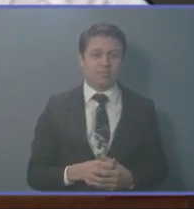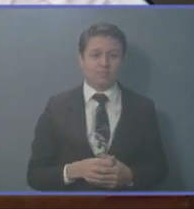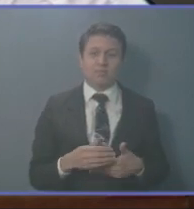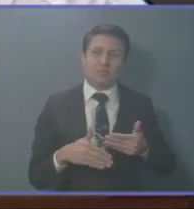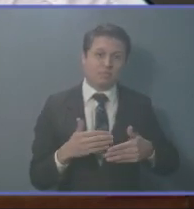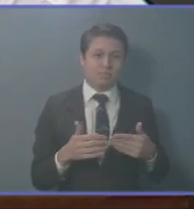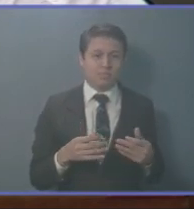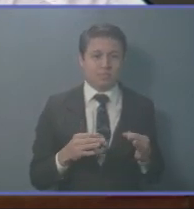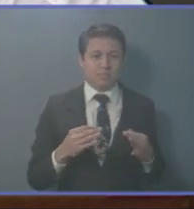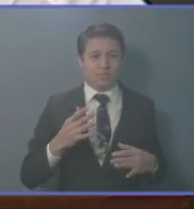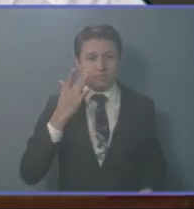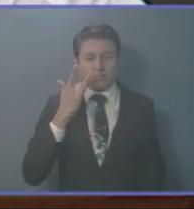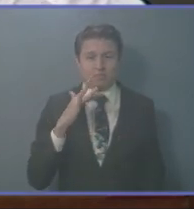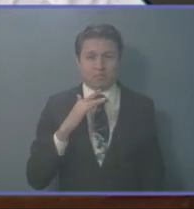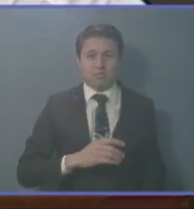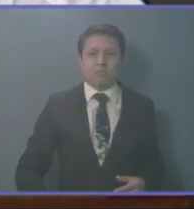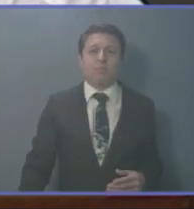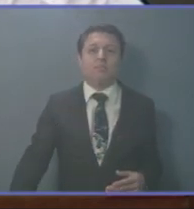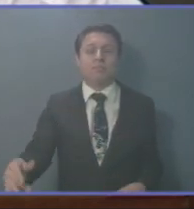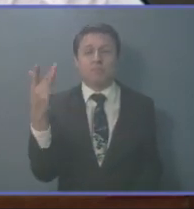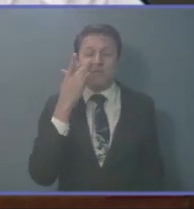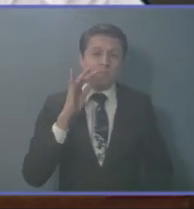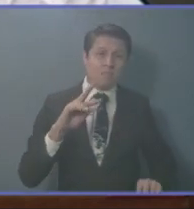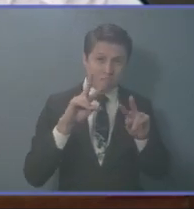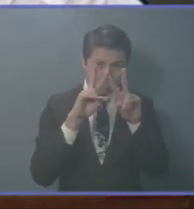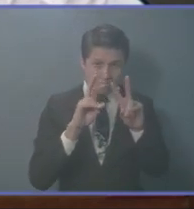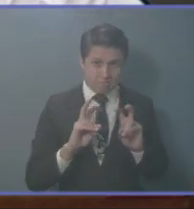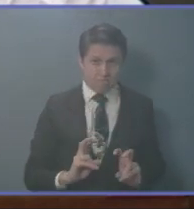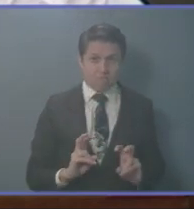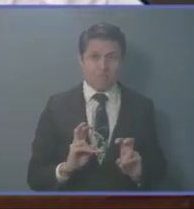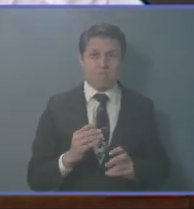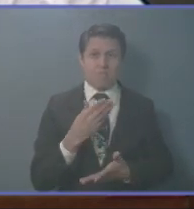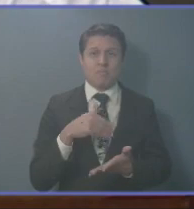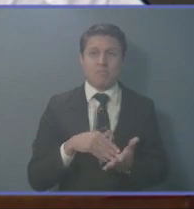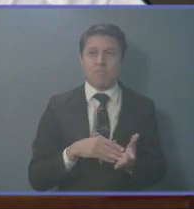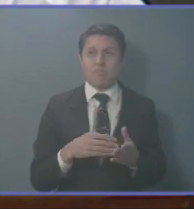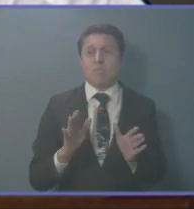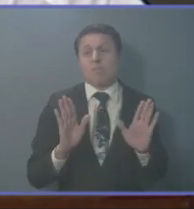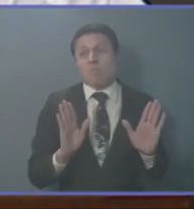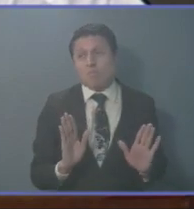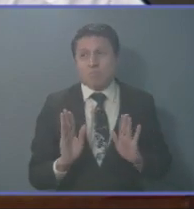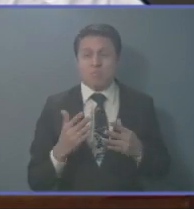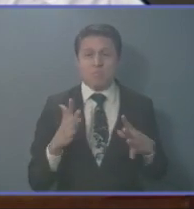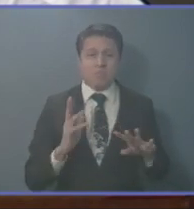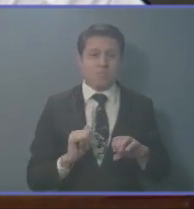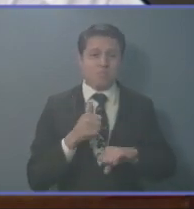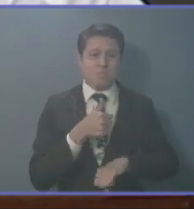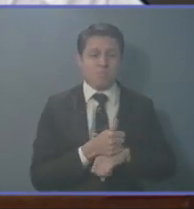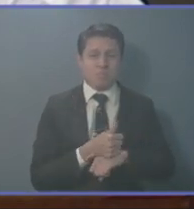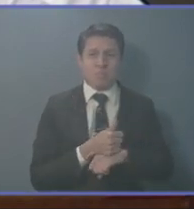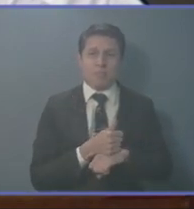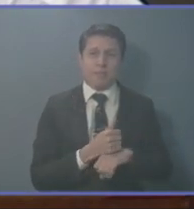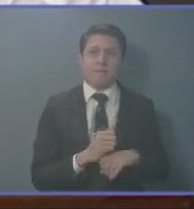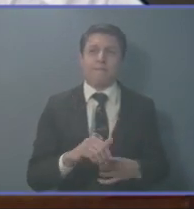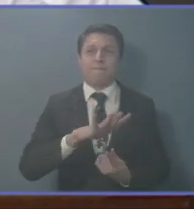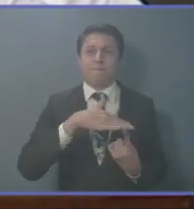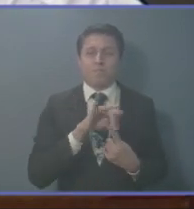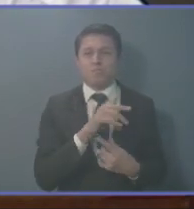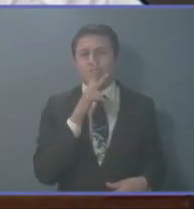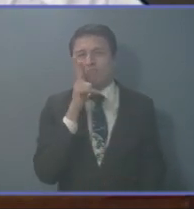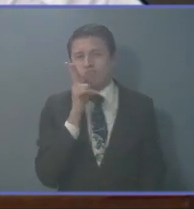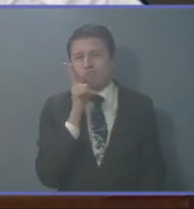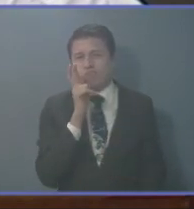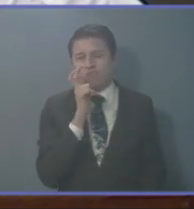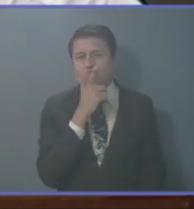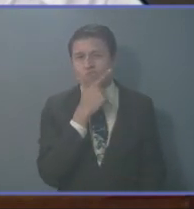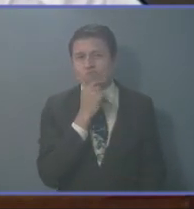referencia los signos y síntomas, pruebas de laboratorio, exámenes de gabinete o constituir un caso sospechoso de